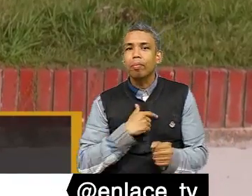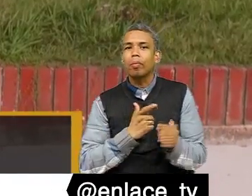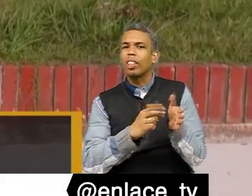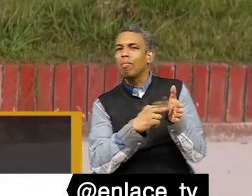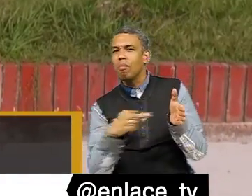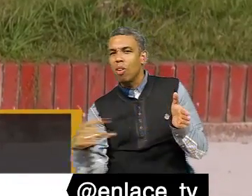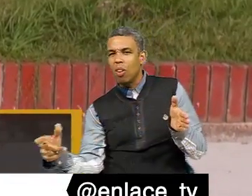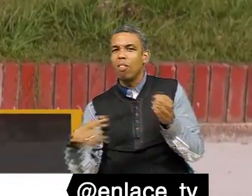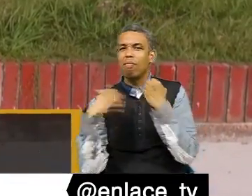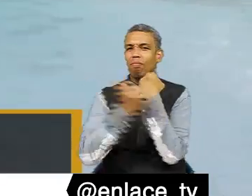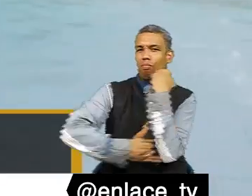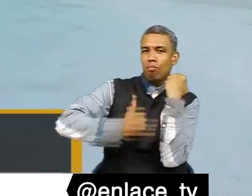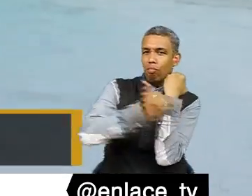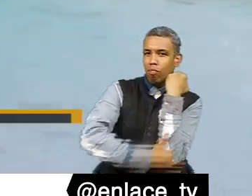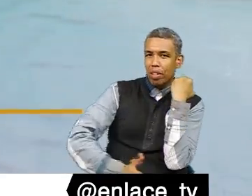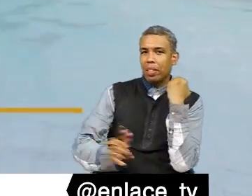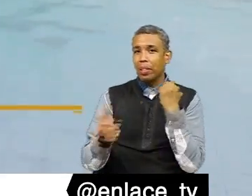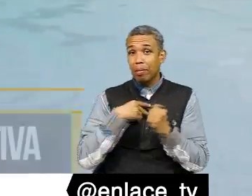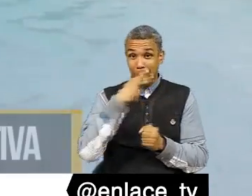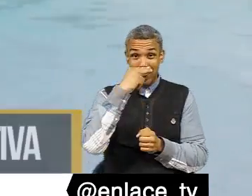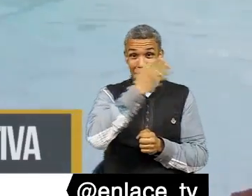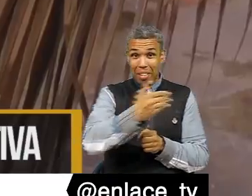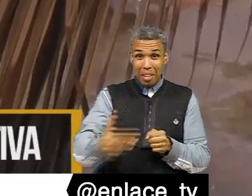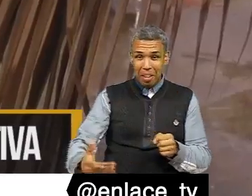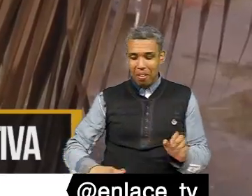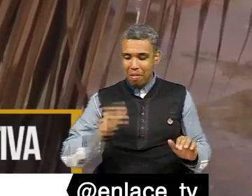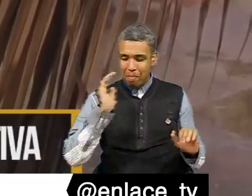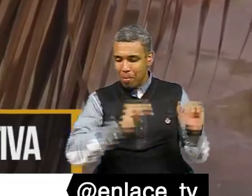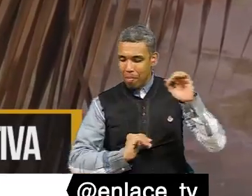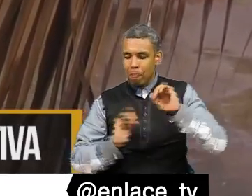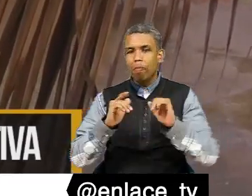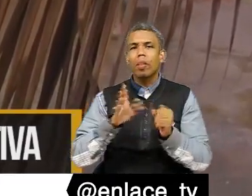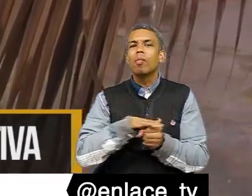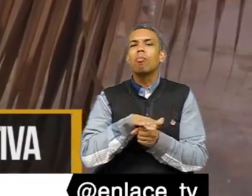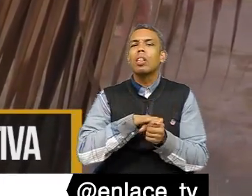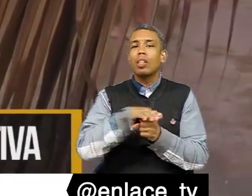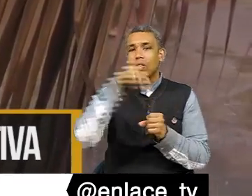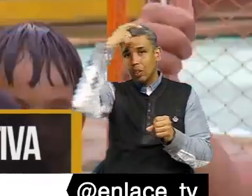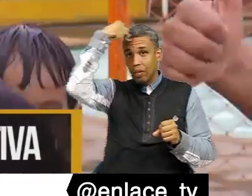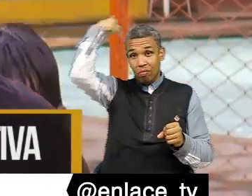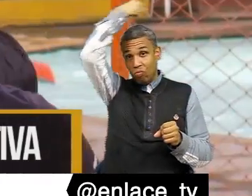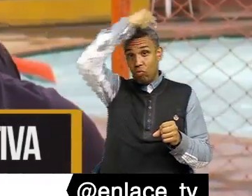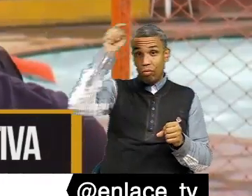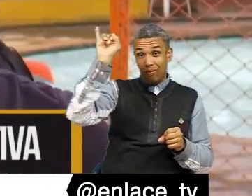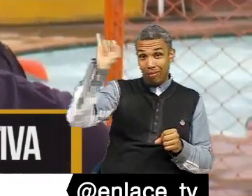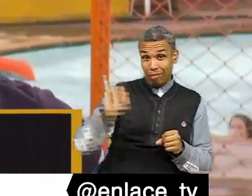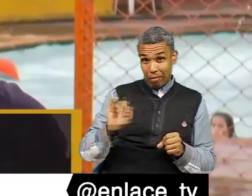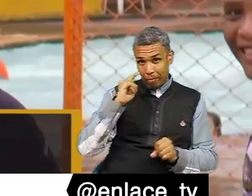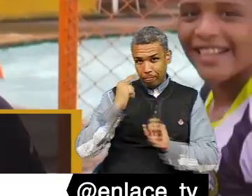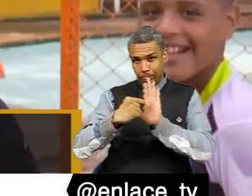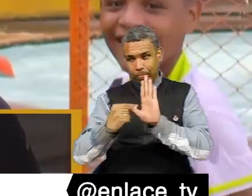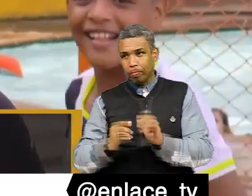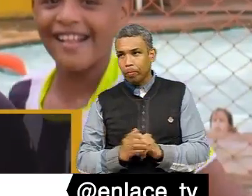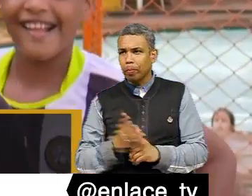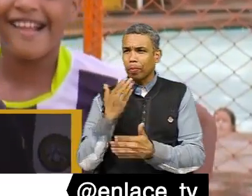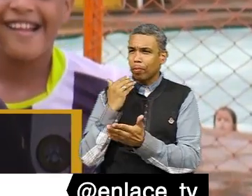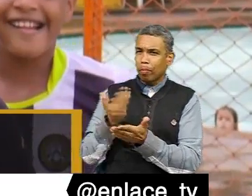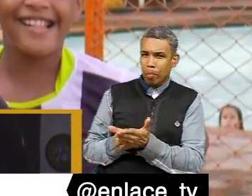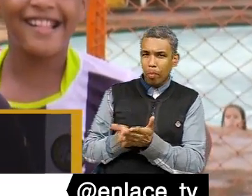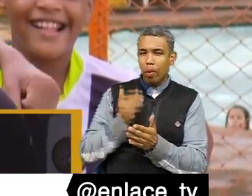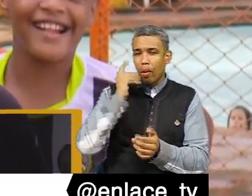torneo de microfútbol infantil Forjando Valores, efectuado en el barrio Santa Isabel, celebraron su triunfo. Felizmente agradecida a los patrulleros, fue algo